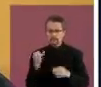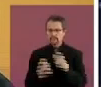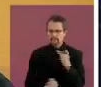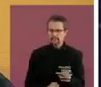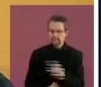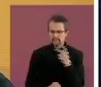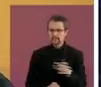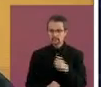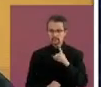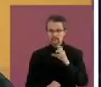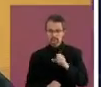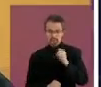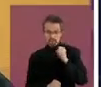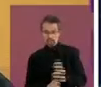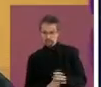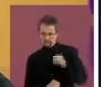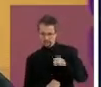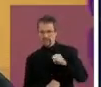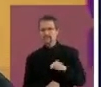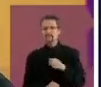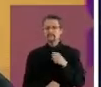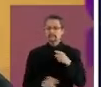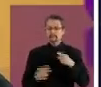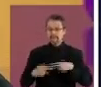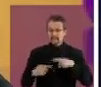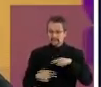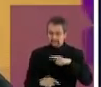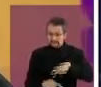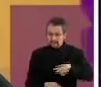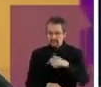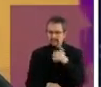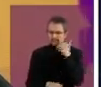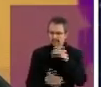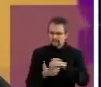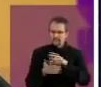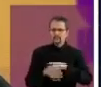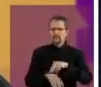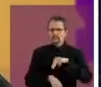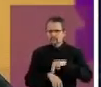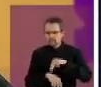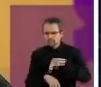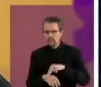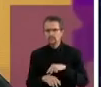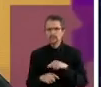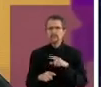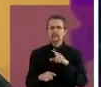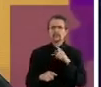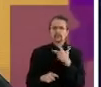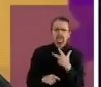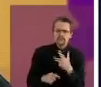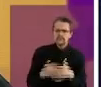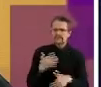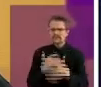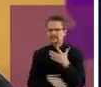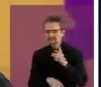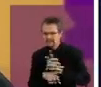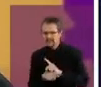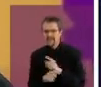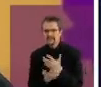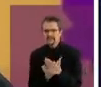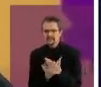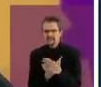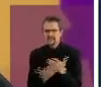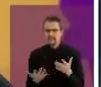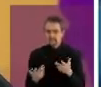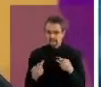el pastel electoral ya está prácticamente repartido las encuestas anticipan un resultado y la encuesta Vale